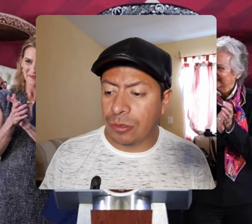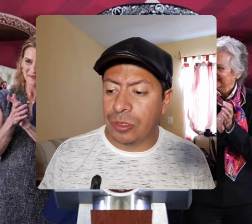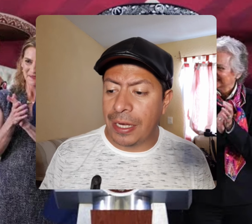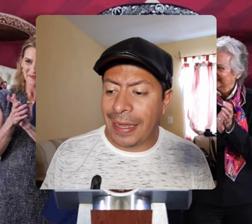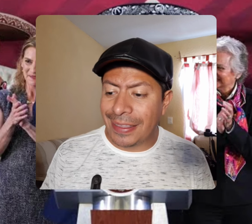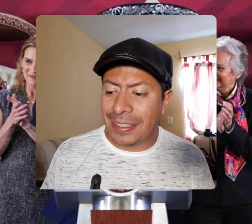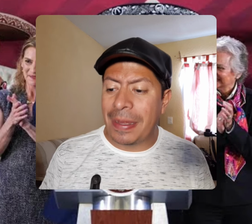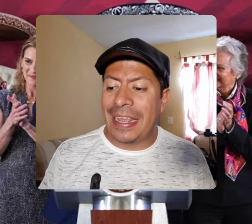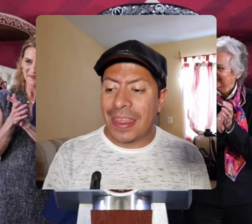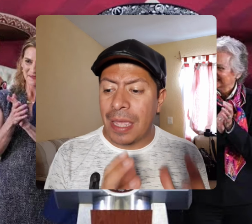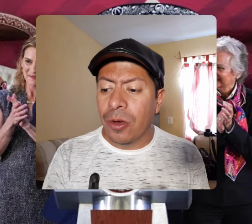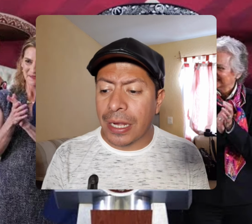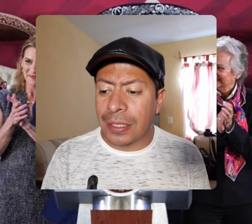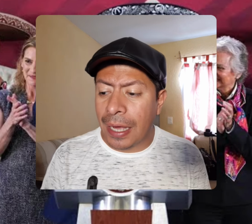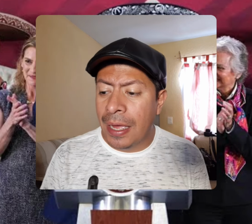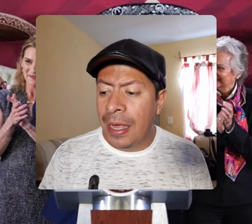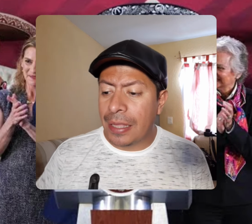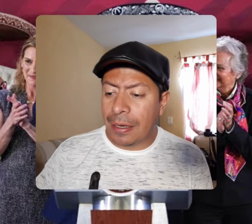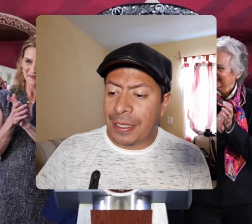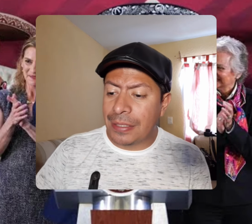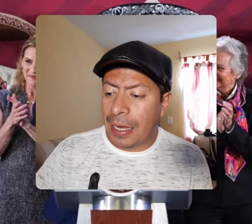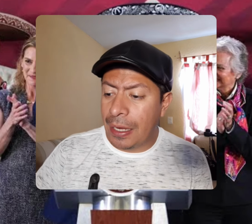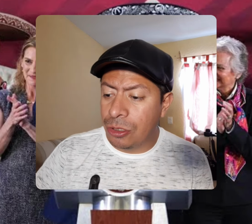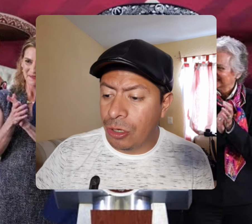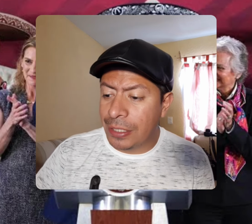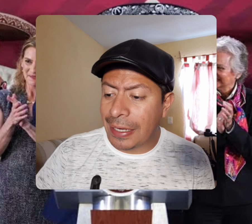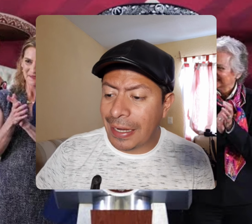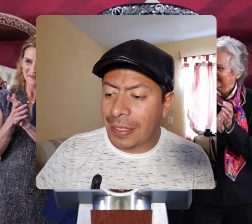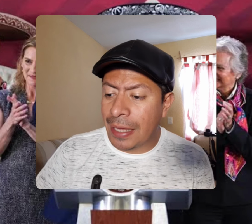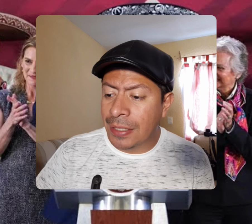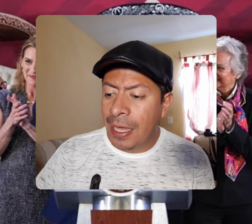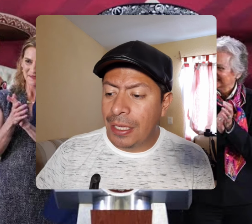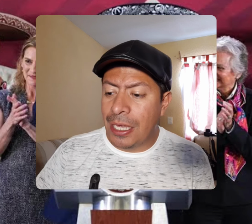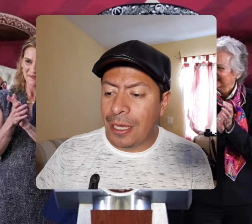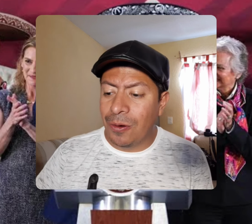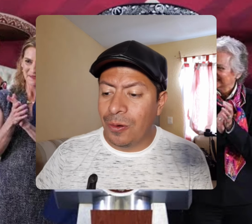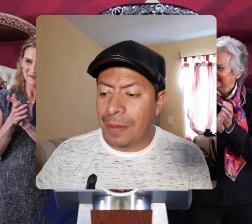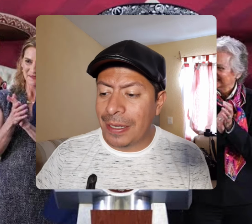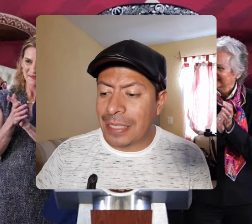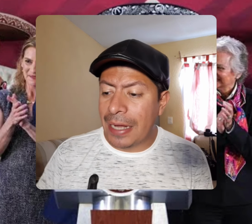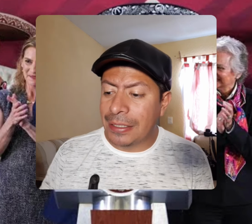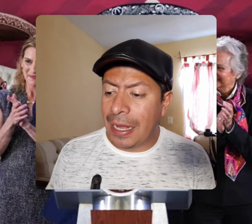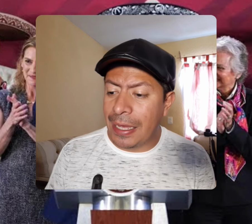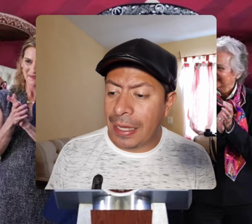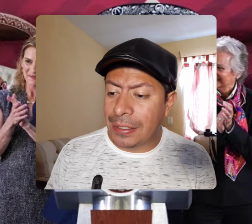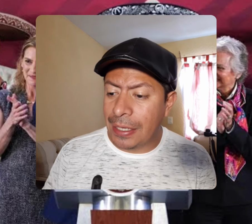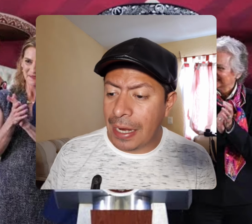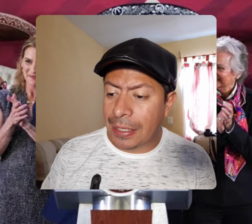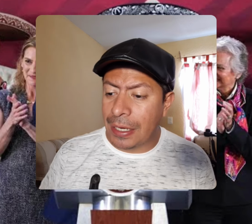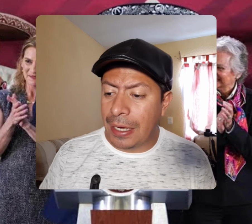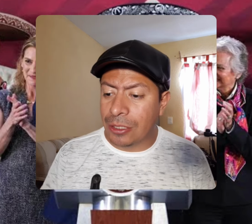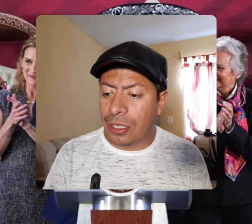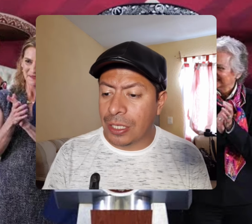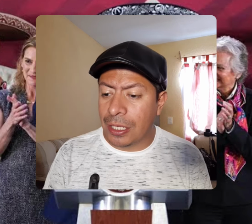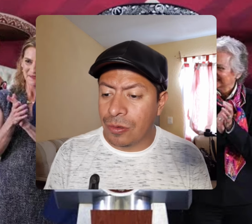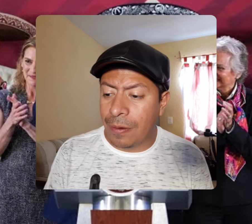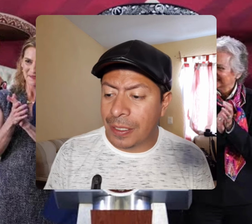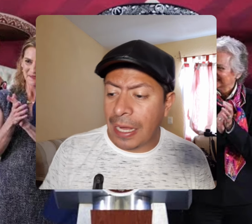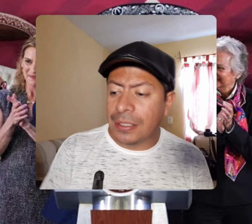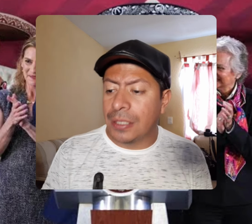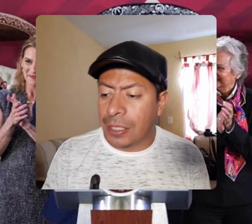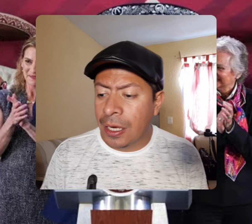elegir a sus dirigentes de manera democrática a través de elecciones secretas y universales. La ley exigirá que sean elecciones